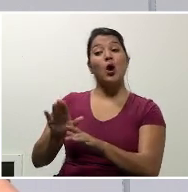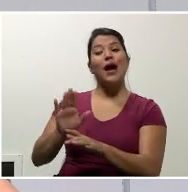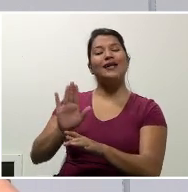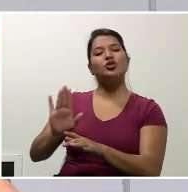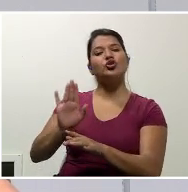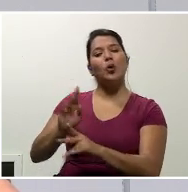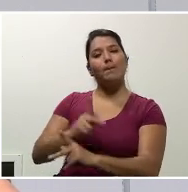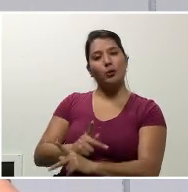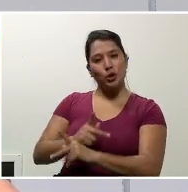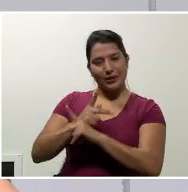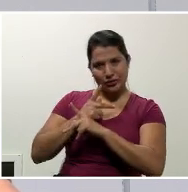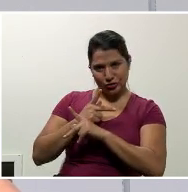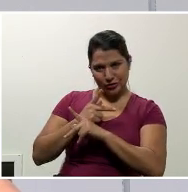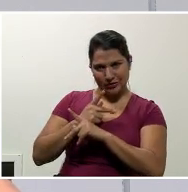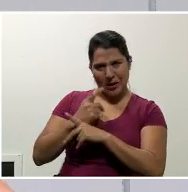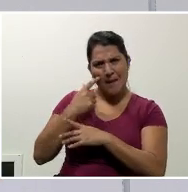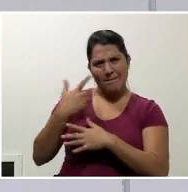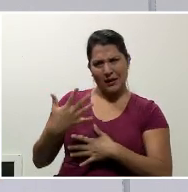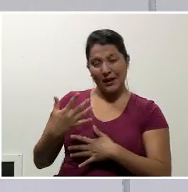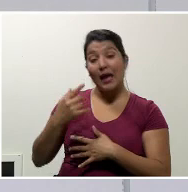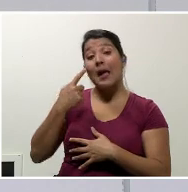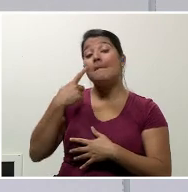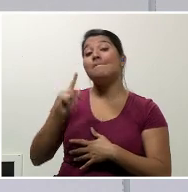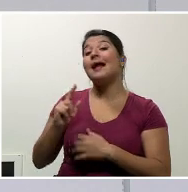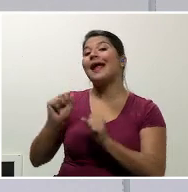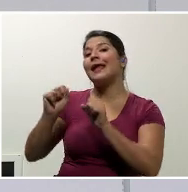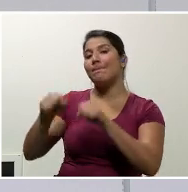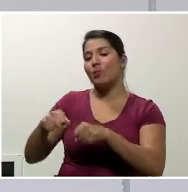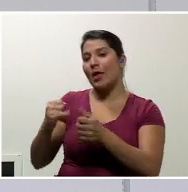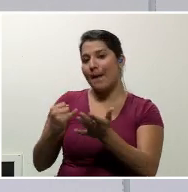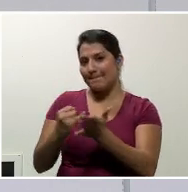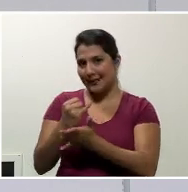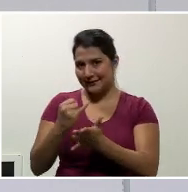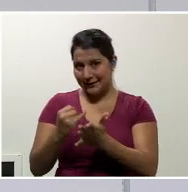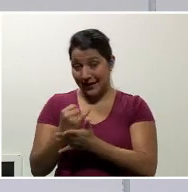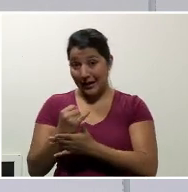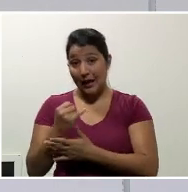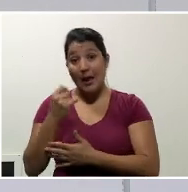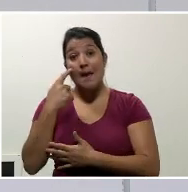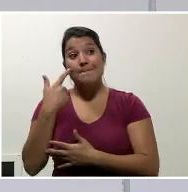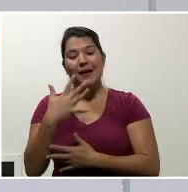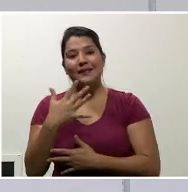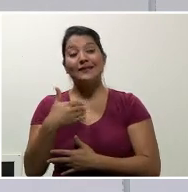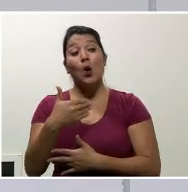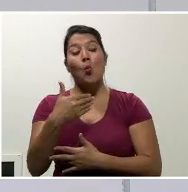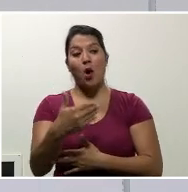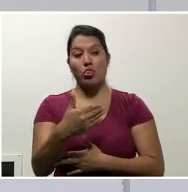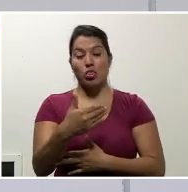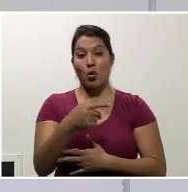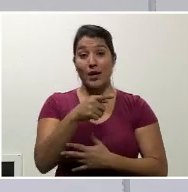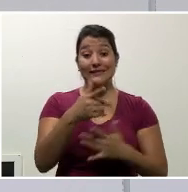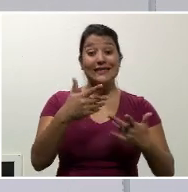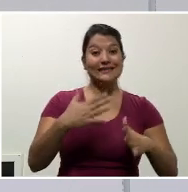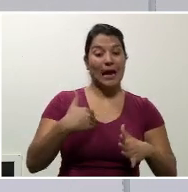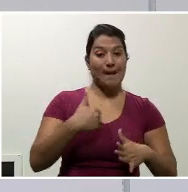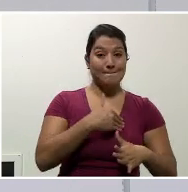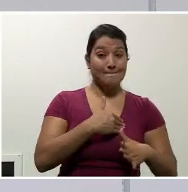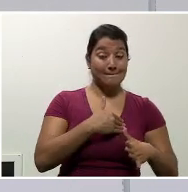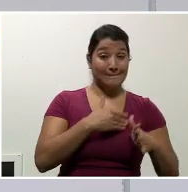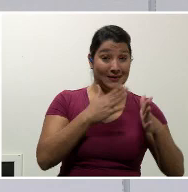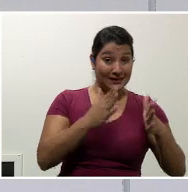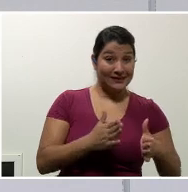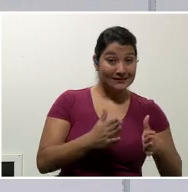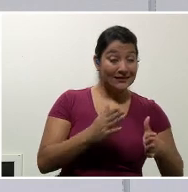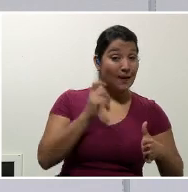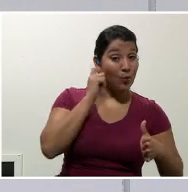supuesta participación en actos políticos cuando ella estaba liderando esta cartera, algo prohibido en el Código